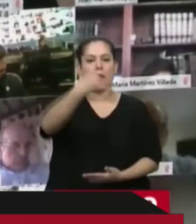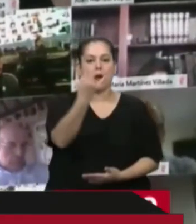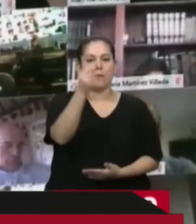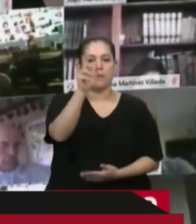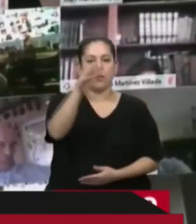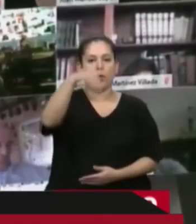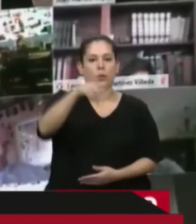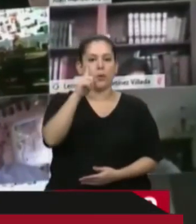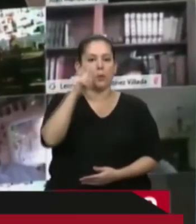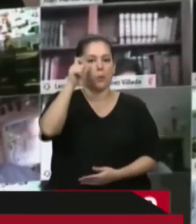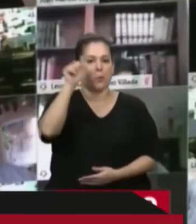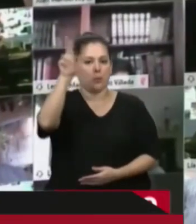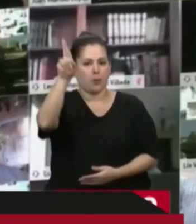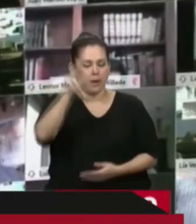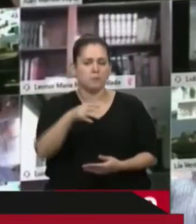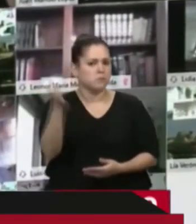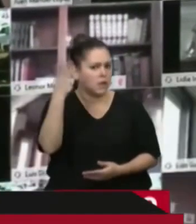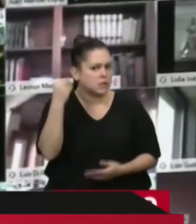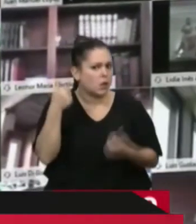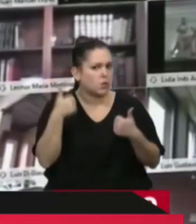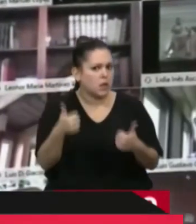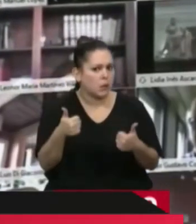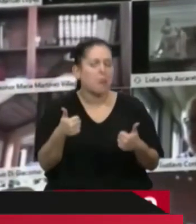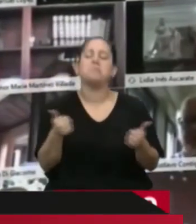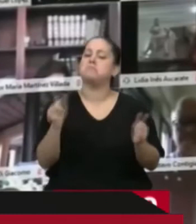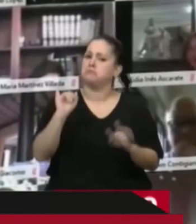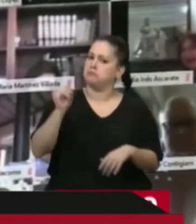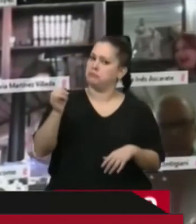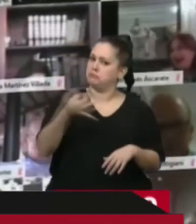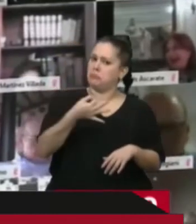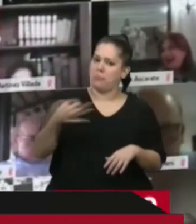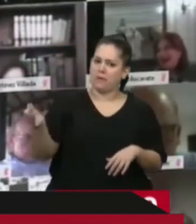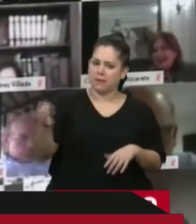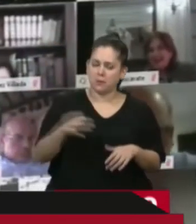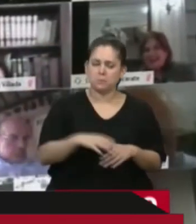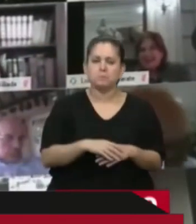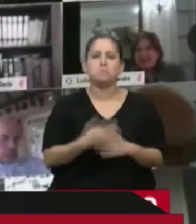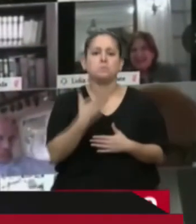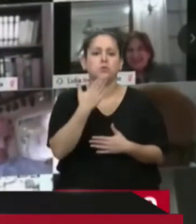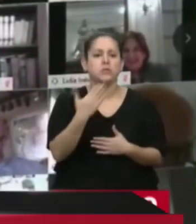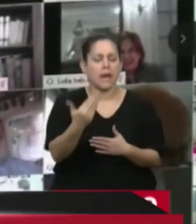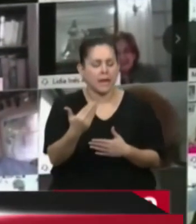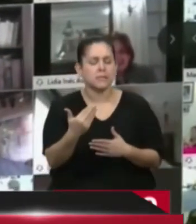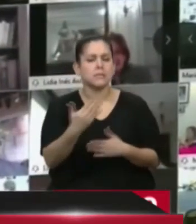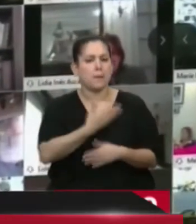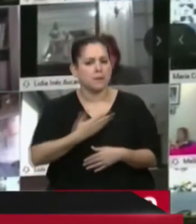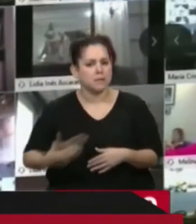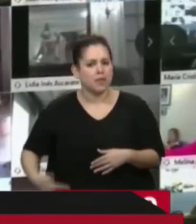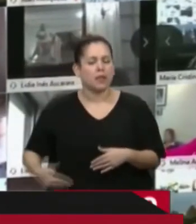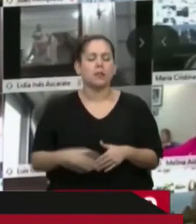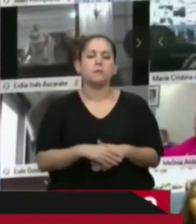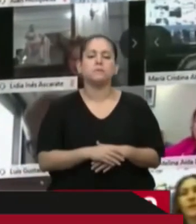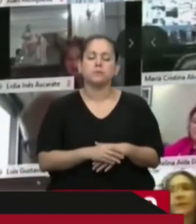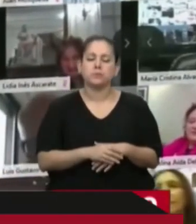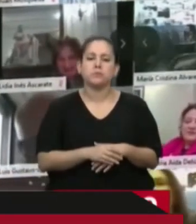digamos, ¿no? Y de a poco van a haber. Hay que salvarlas esas situaciones. En el Congreso estamos tratando